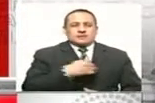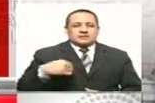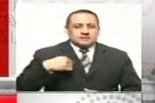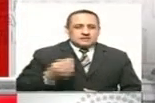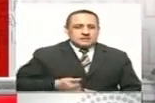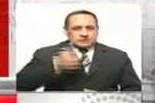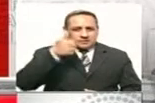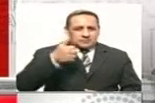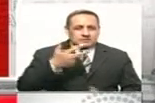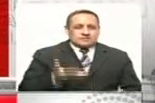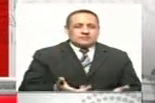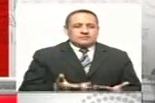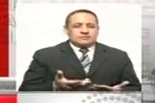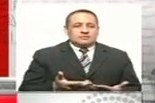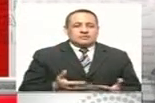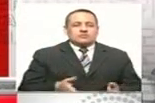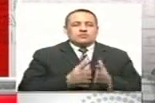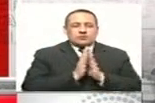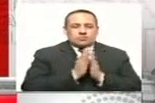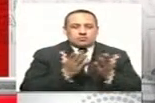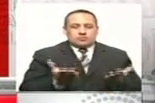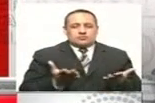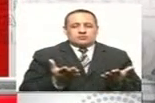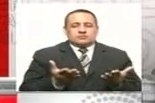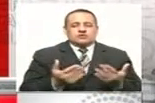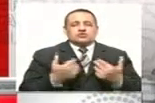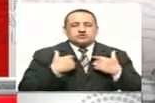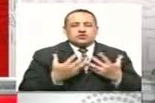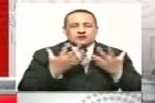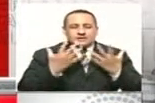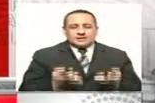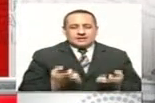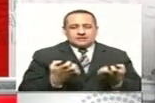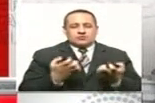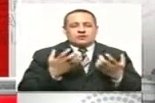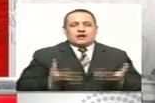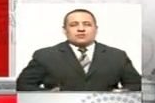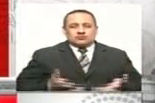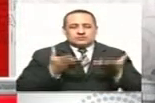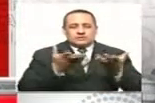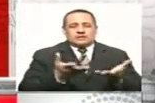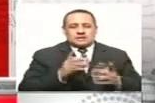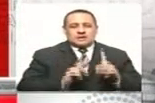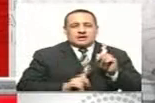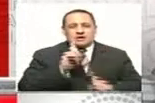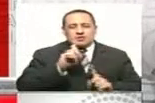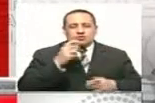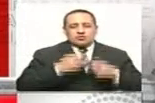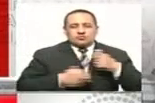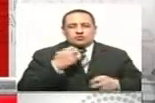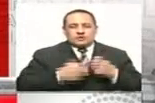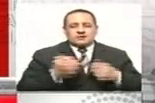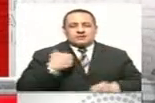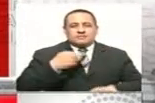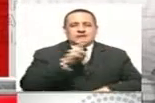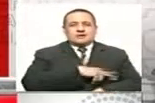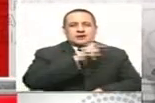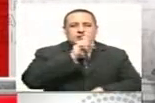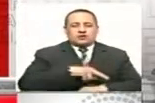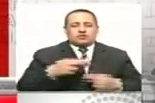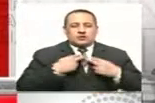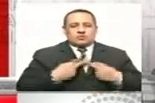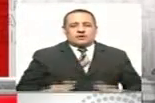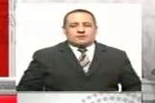del Consejo de Ministros, por favor, yo quisiera trasladarle algunos problemas de mi región de Huancavelica.